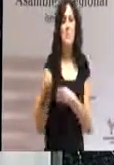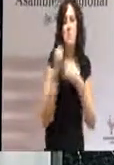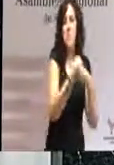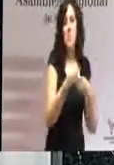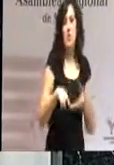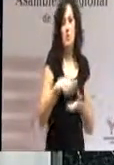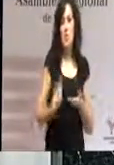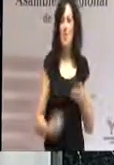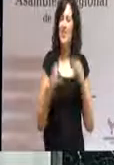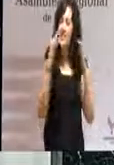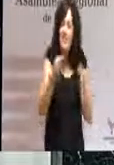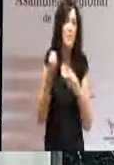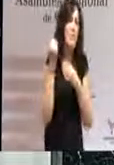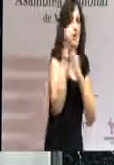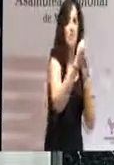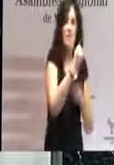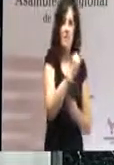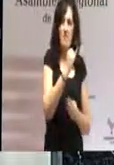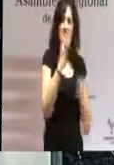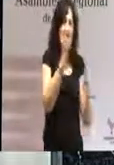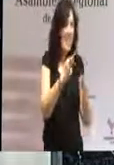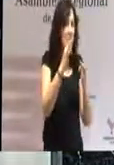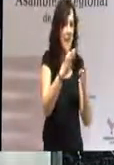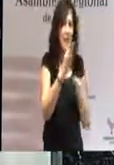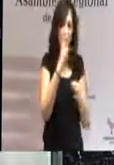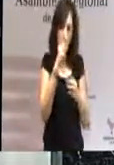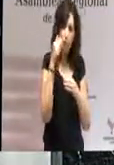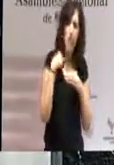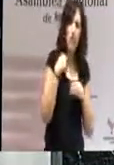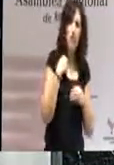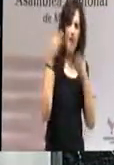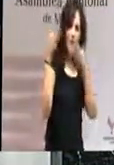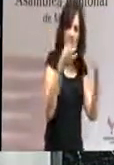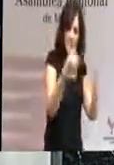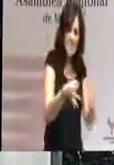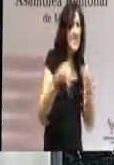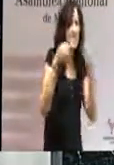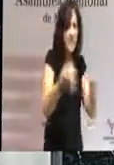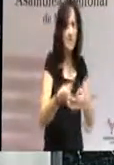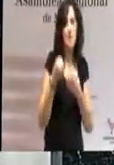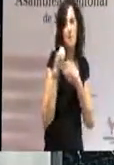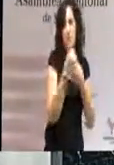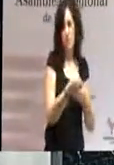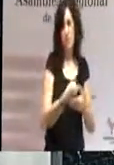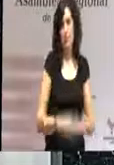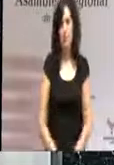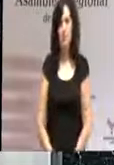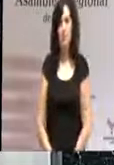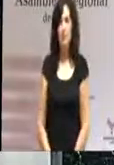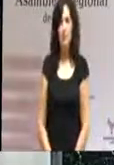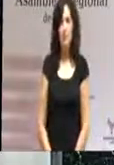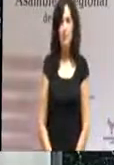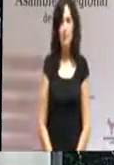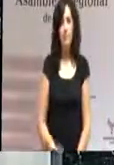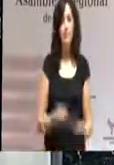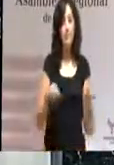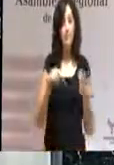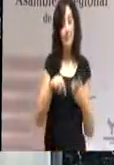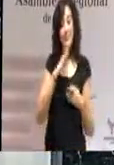Murcia. Siempre, por Lorca, siempre. Y para que esta